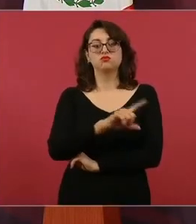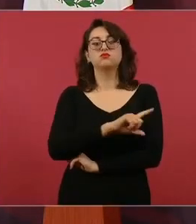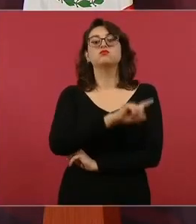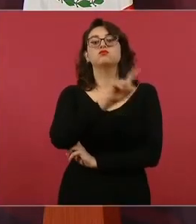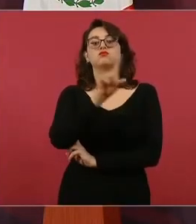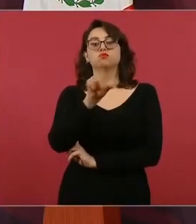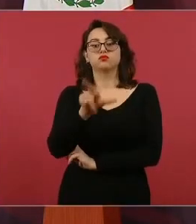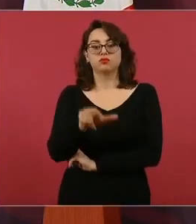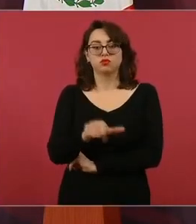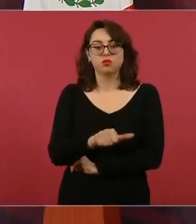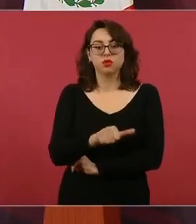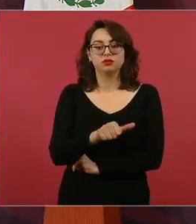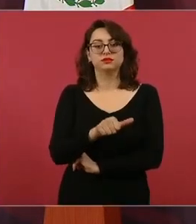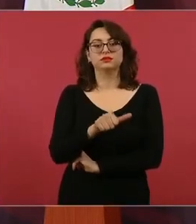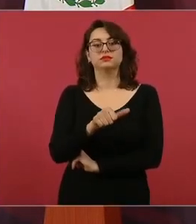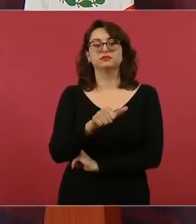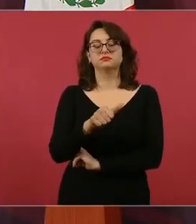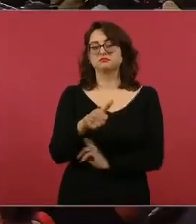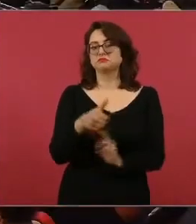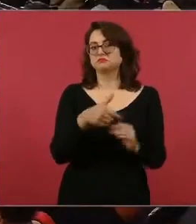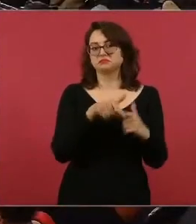venía desde Calderón,